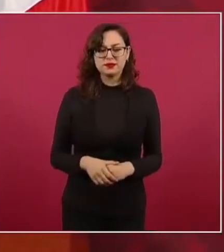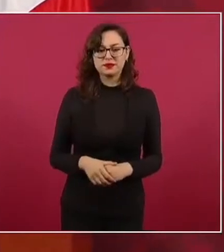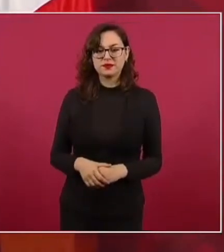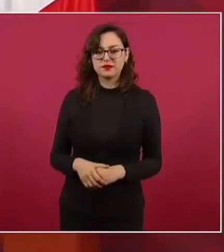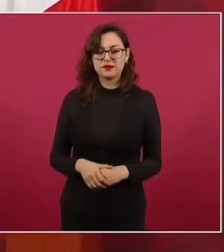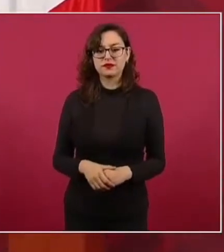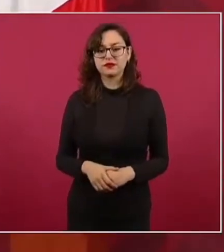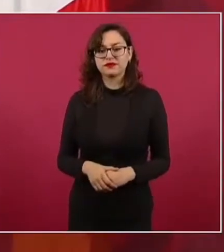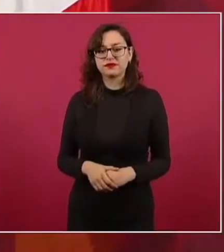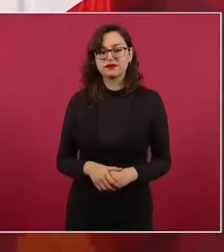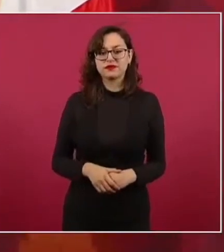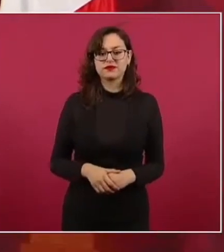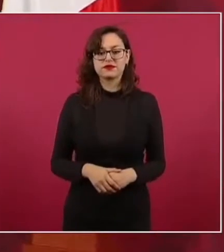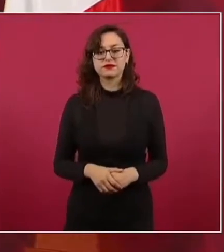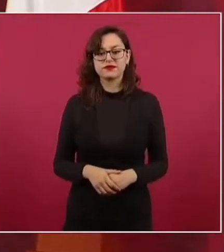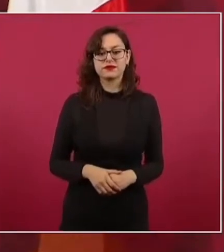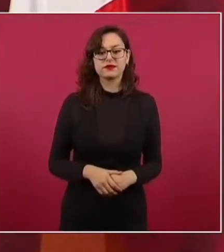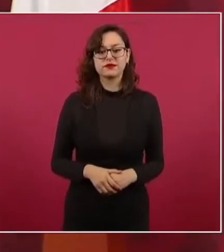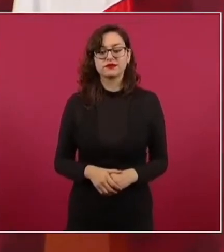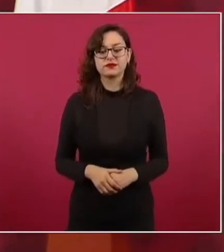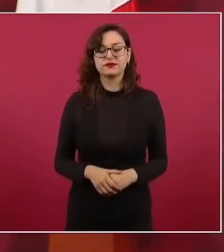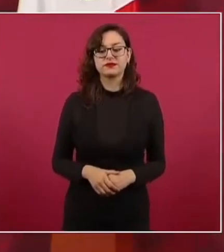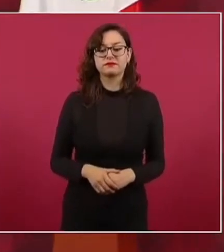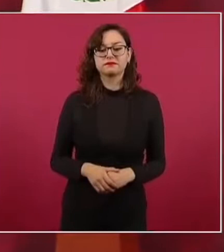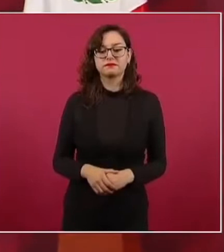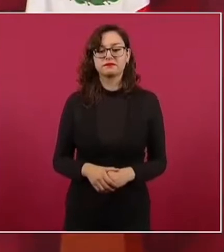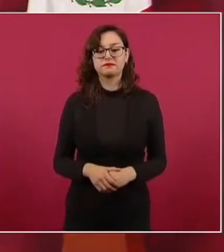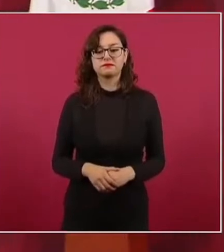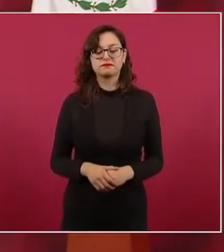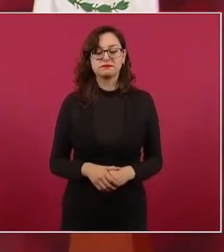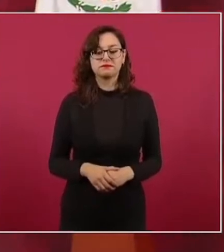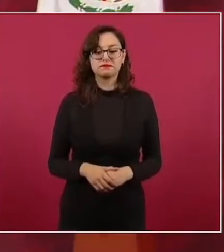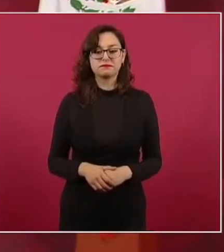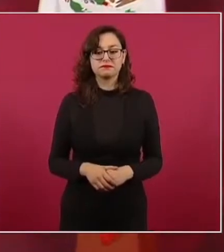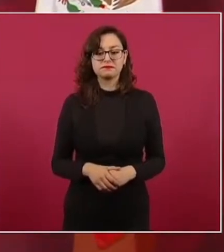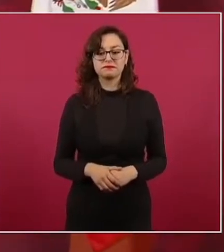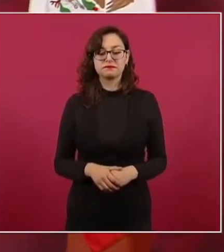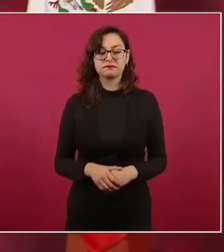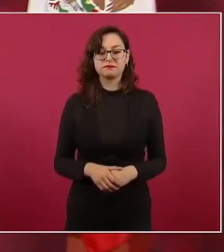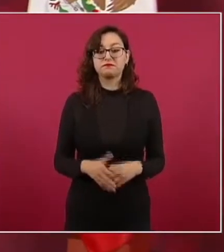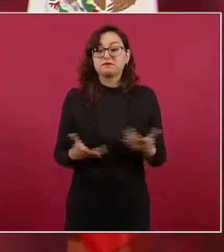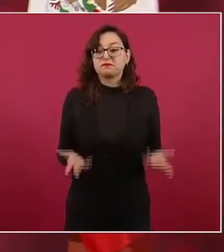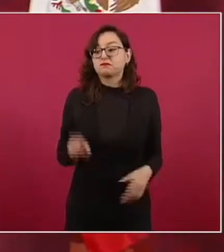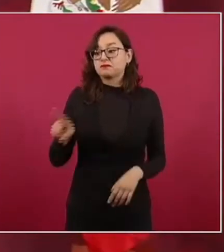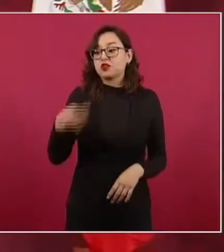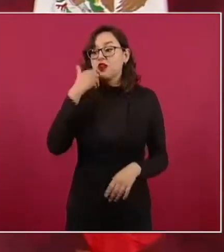llevar a cabo una inversión en la Riviera